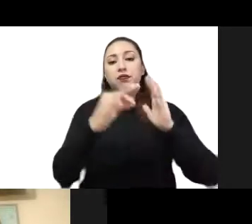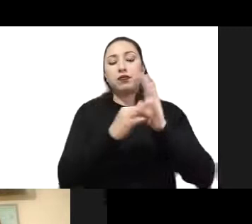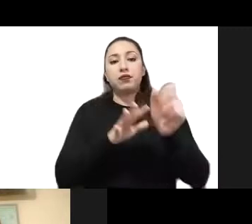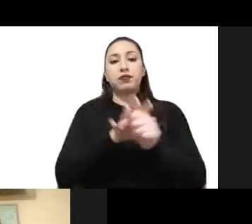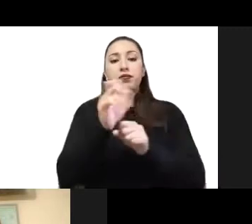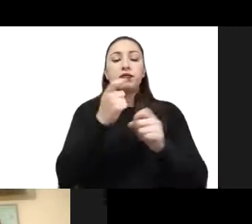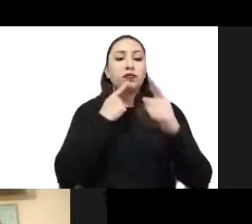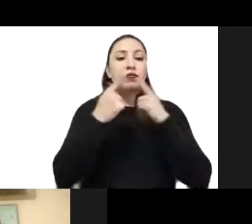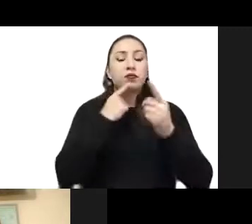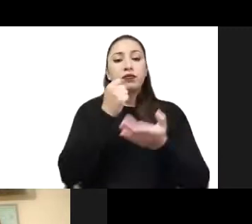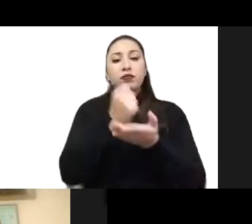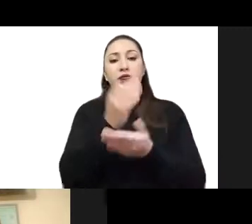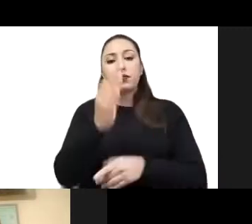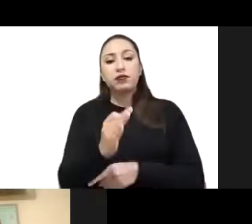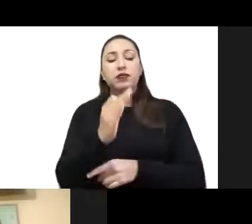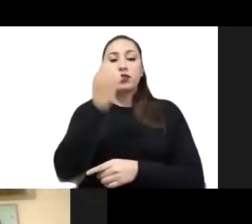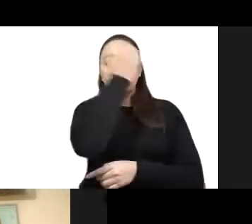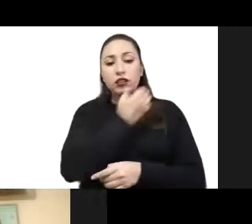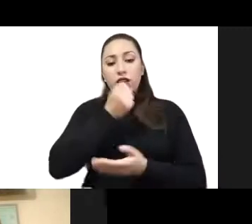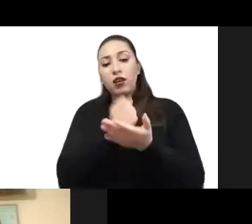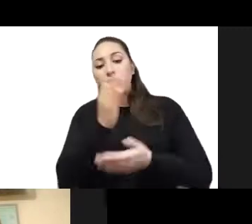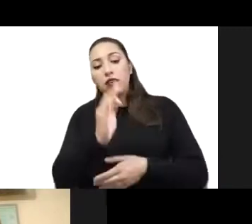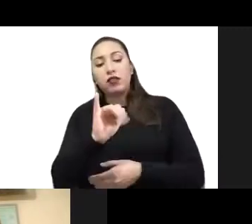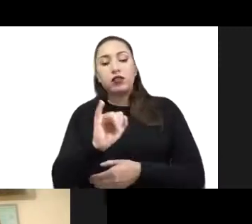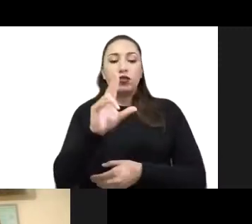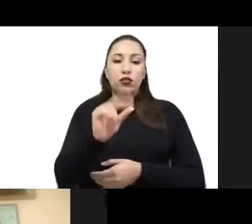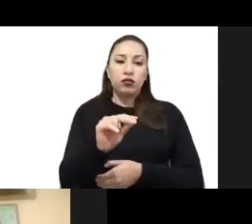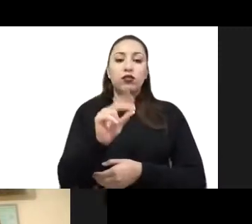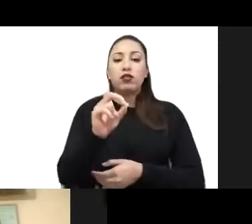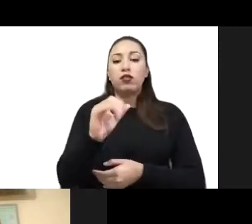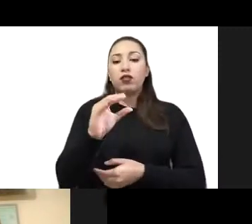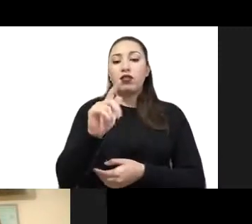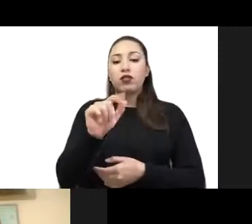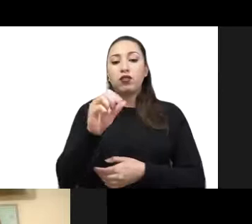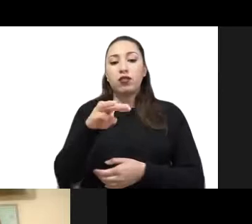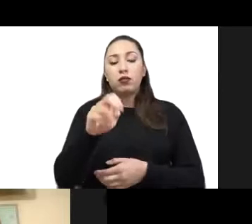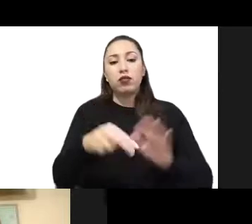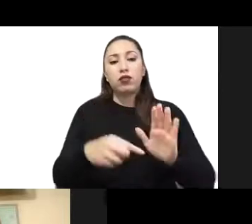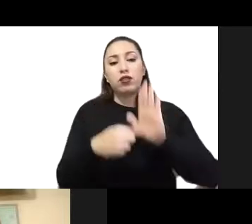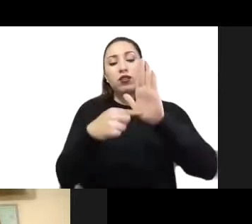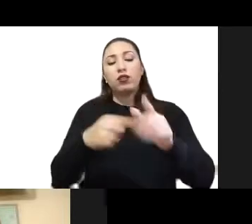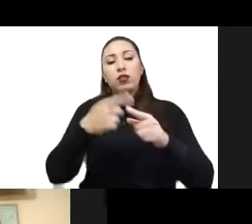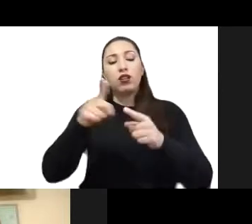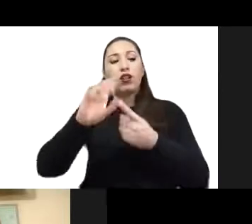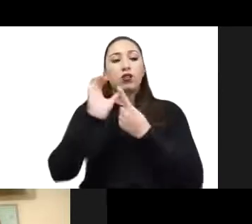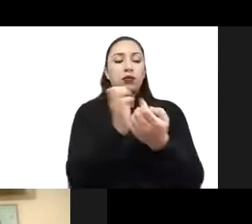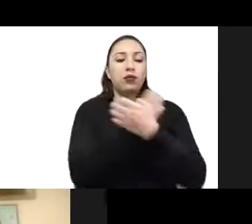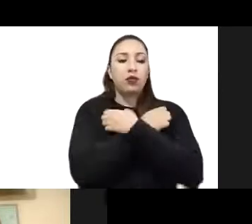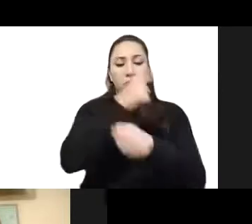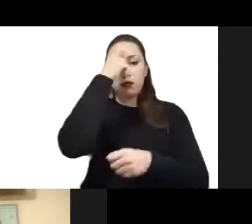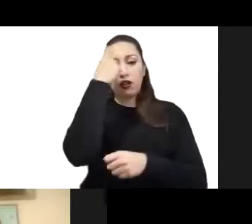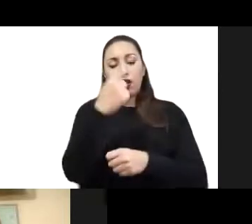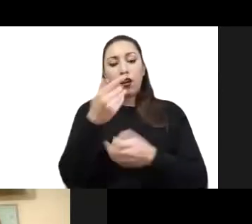la discusión, análisis y, en su caso, aprobación del dictamen que presenta la Comisión de Educación en relación a